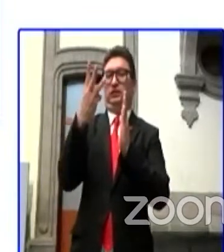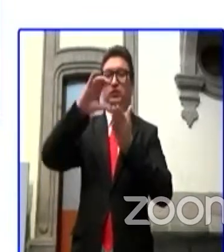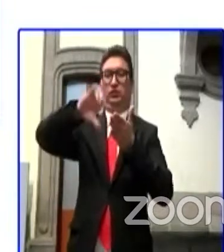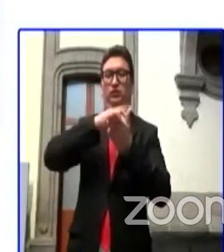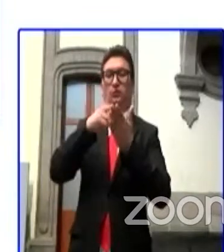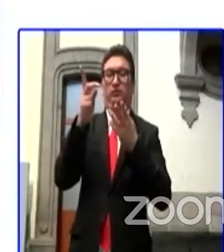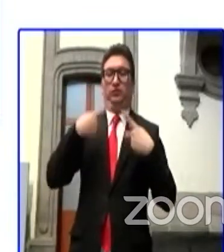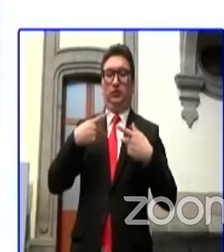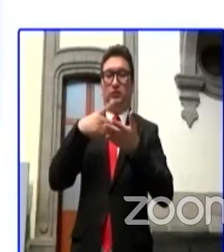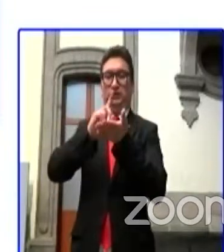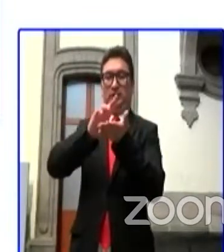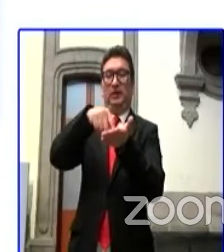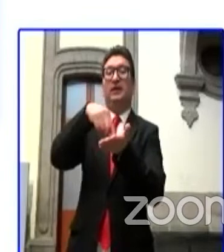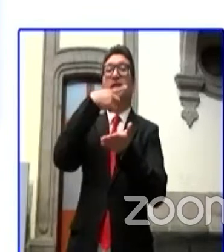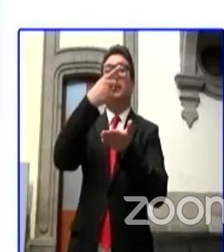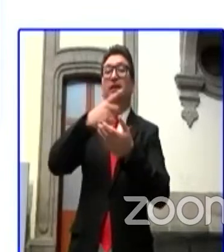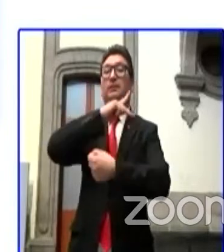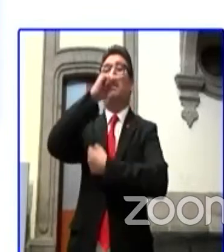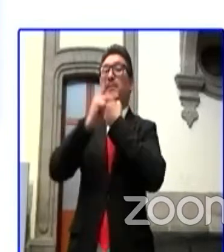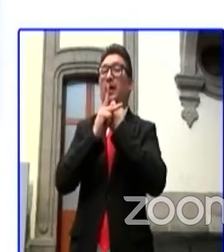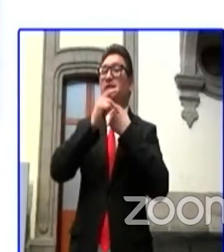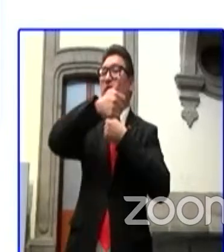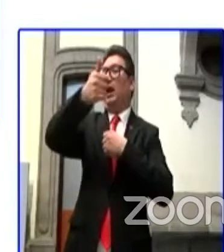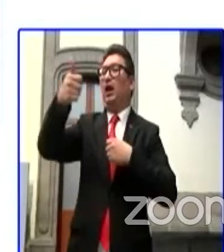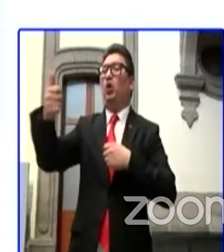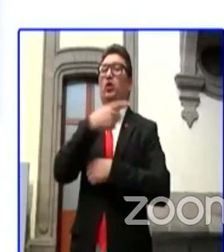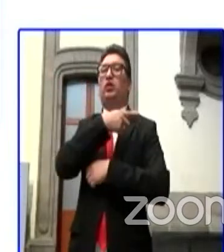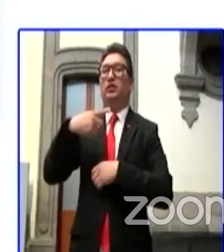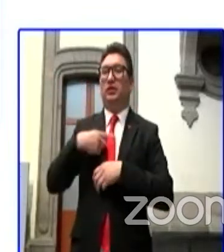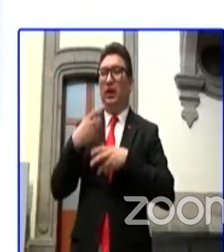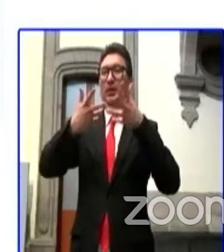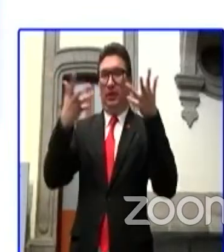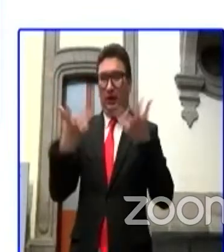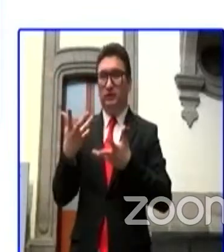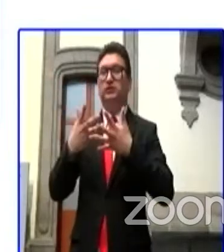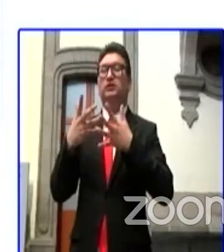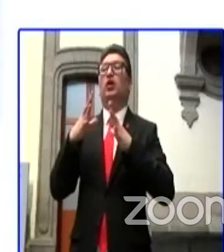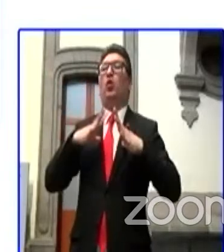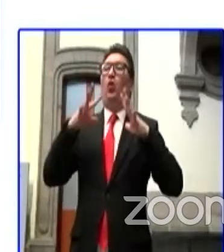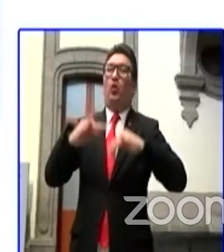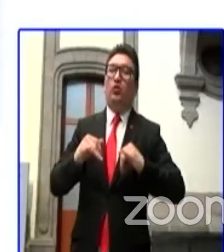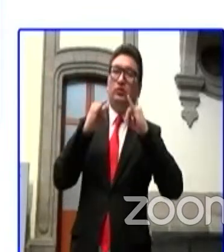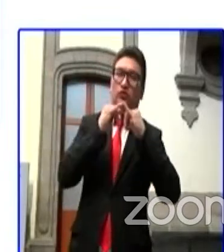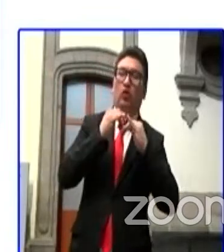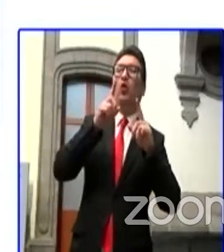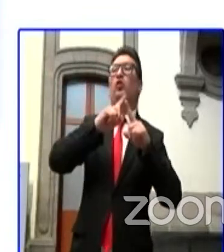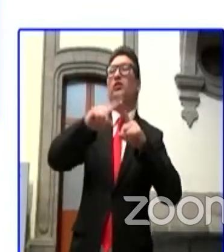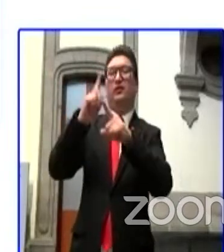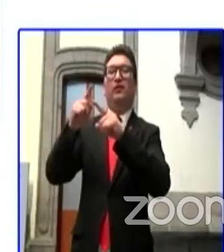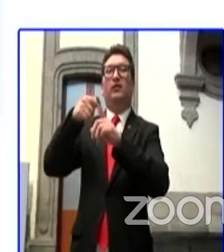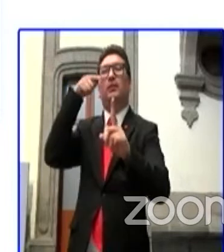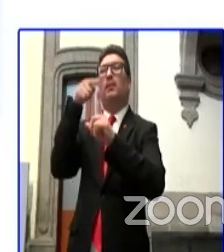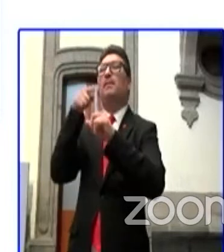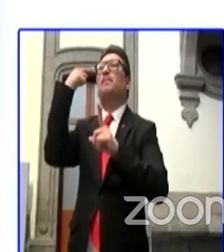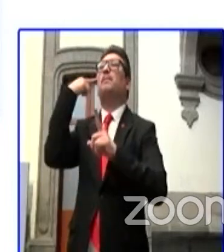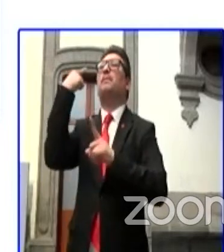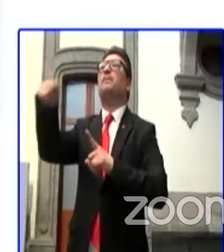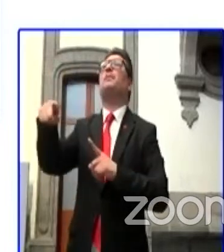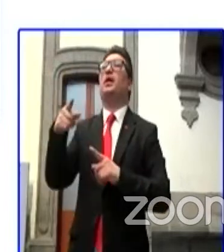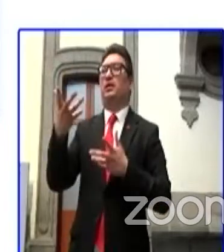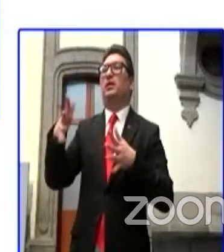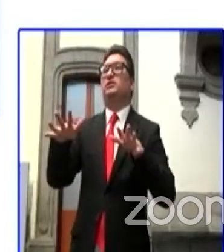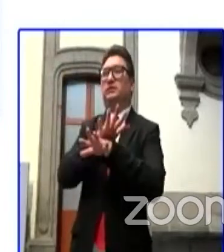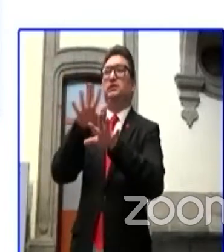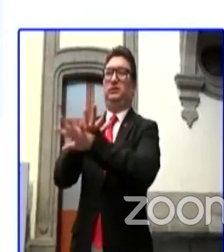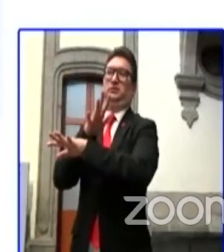dice que los estados tienen que implementar mecanismos, instituciones específicas precisamente para este cambio. Yo